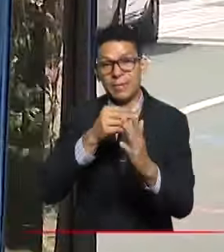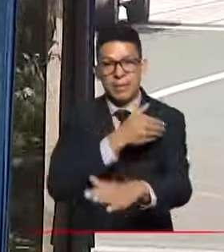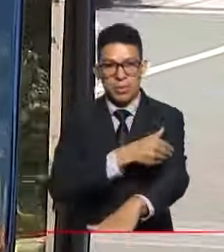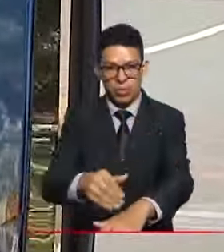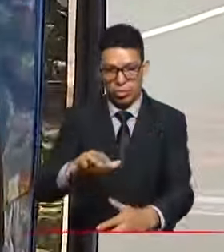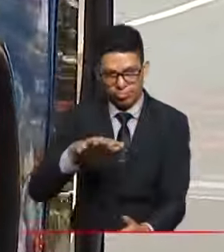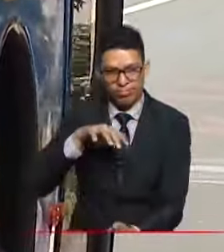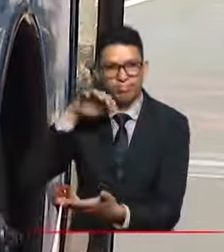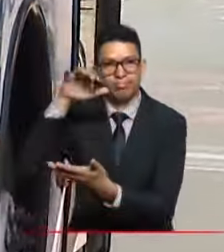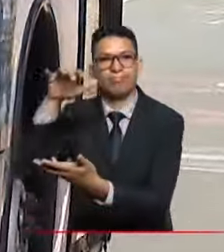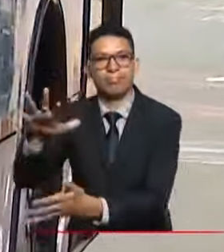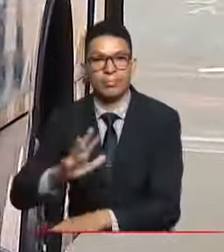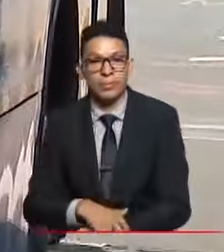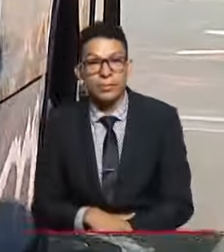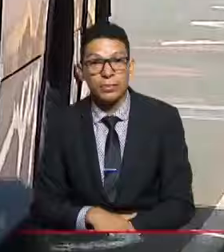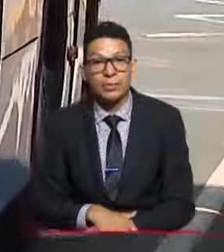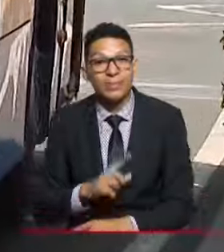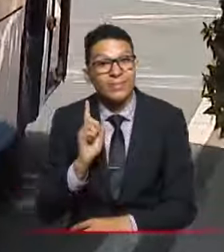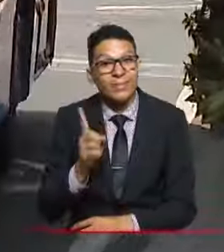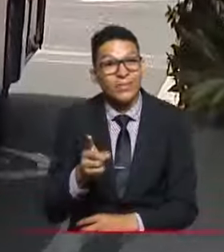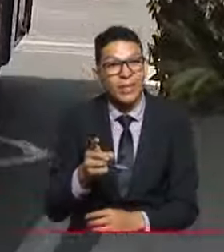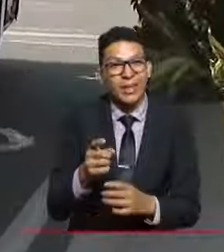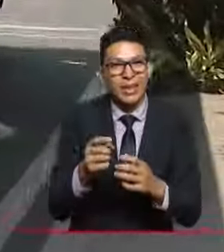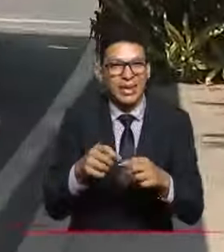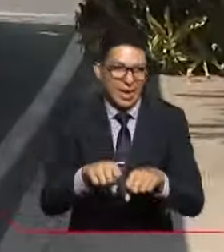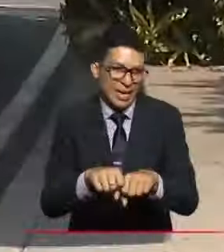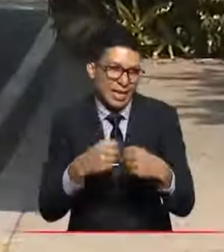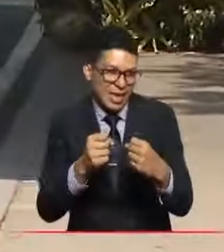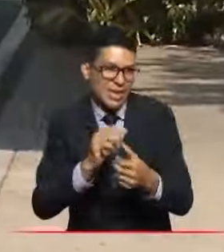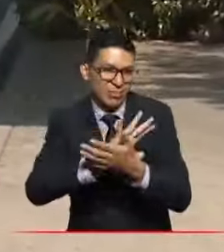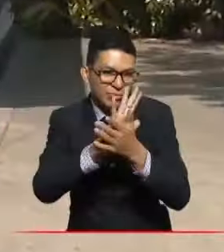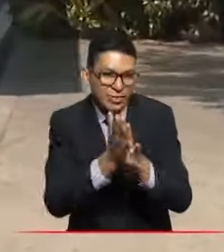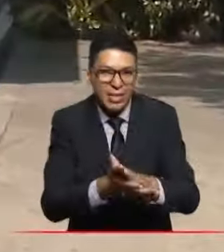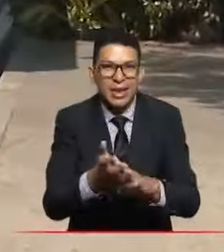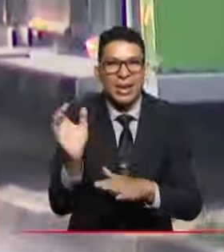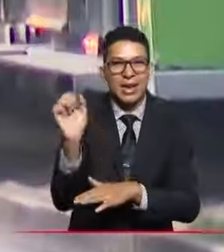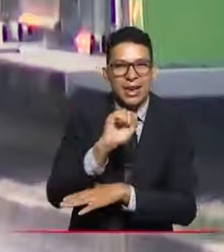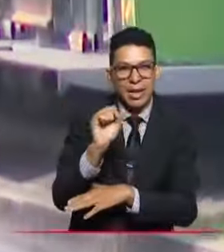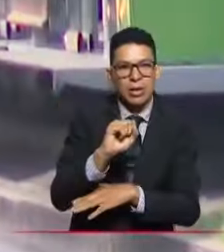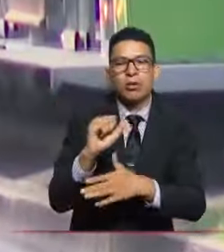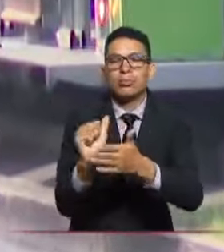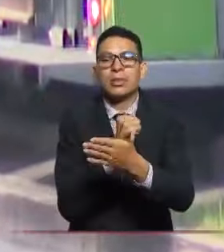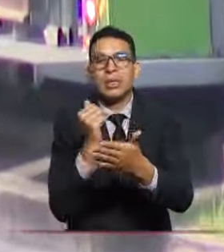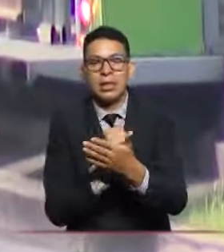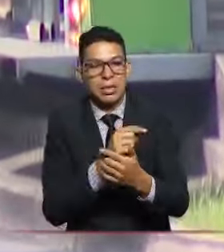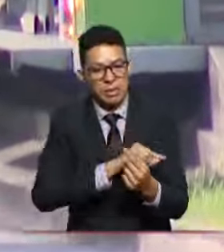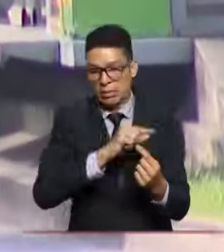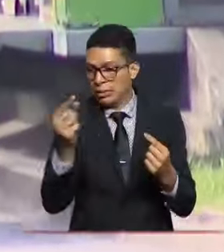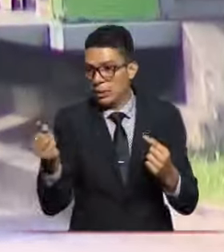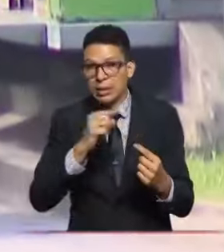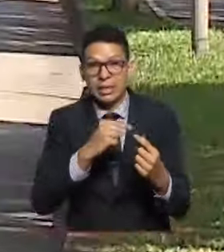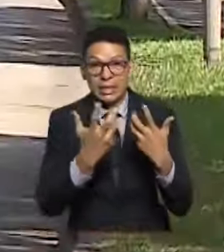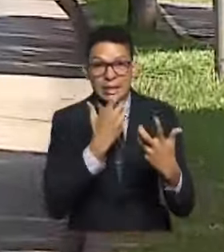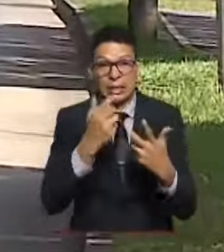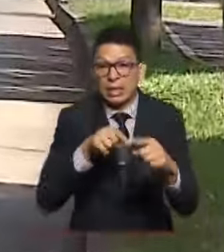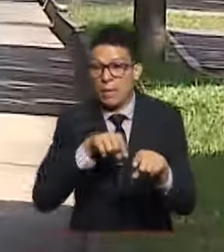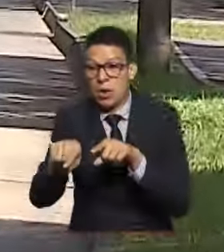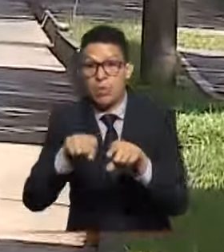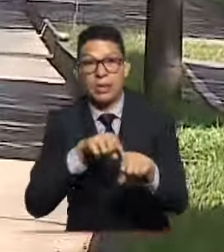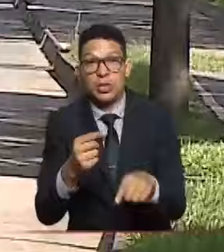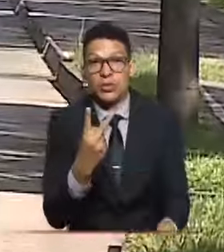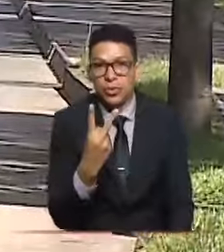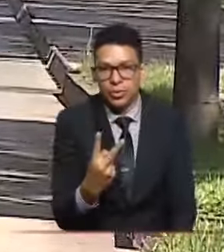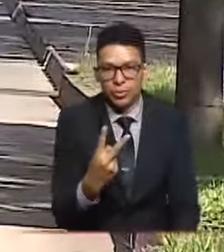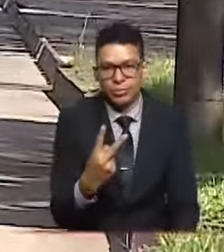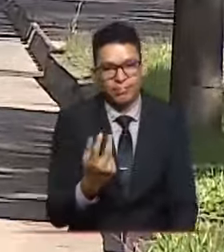17.000 millones de pesos. Sacar de la tarifa el componente de chatarrización, eliminar las rutas origen-destino, dejar de tener dos sistemas en competencia y